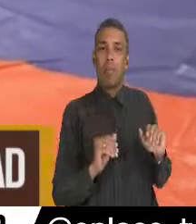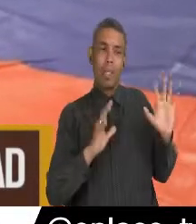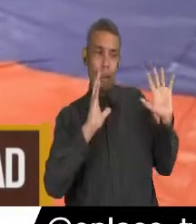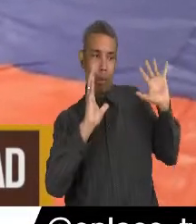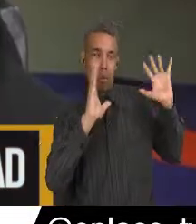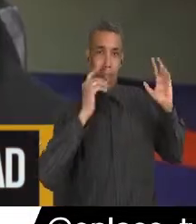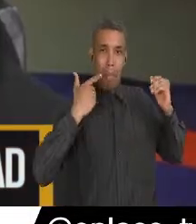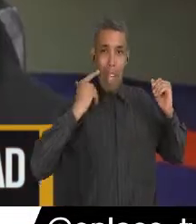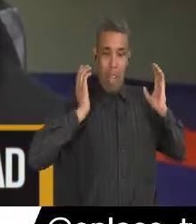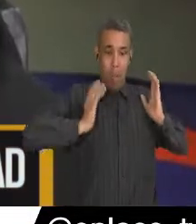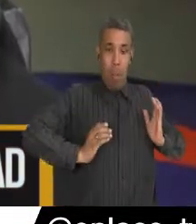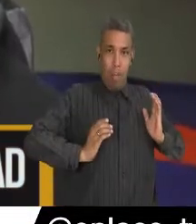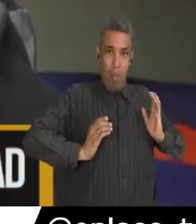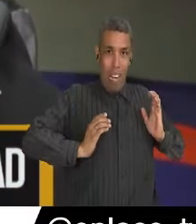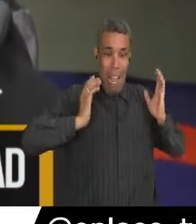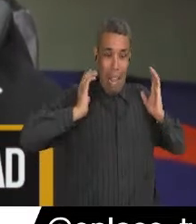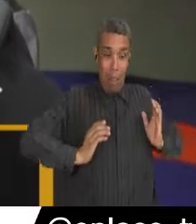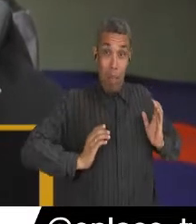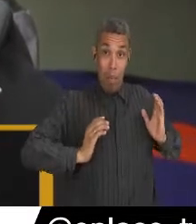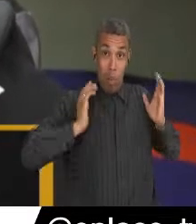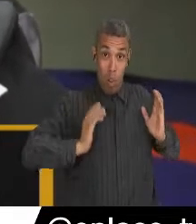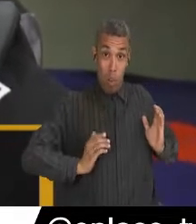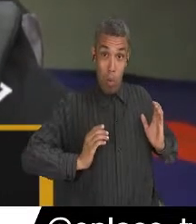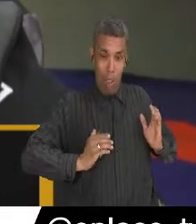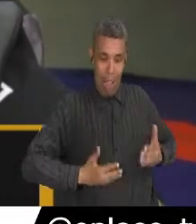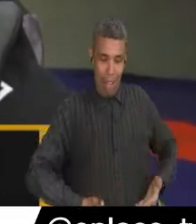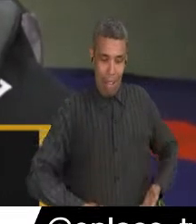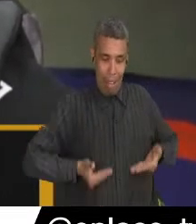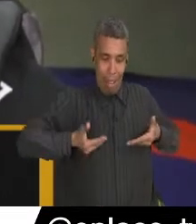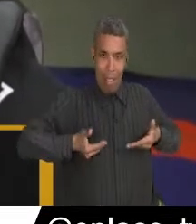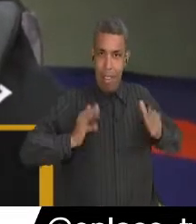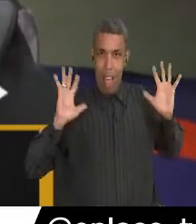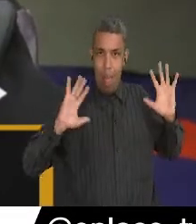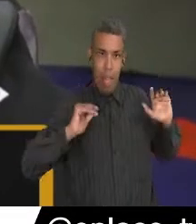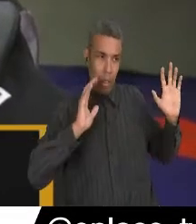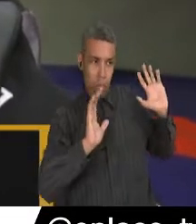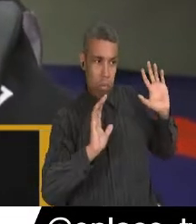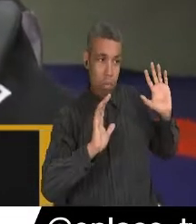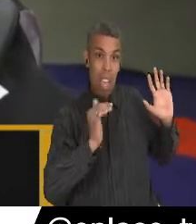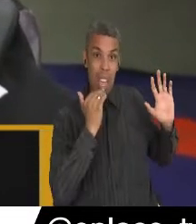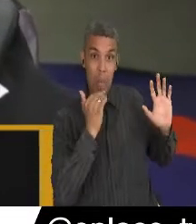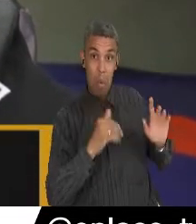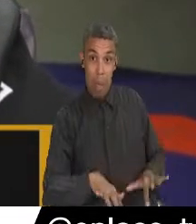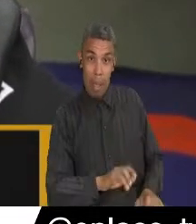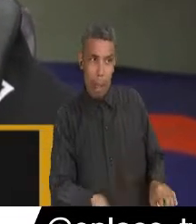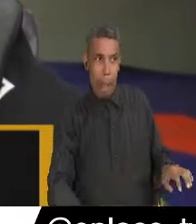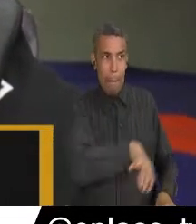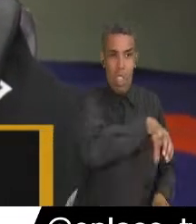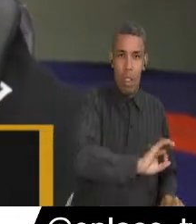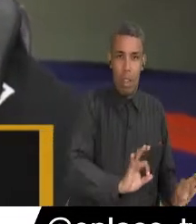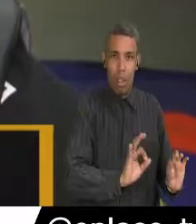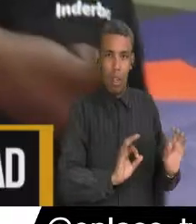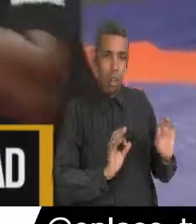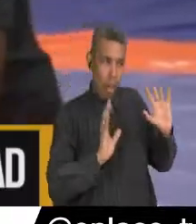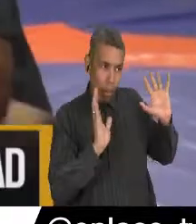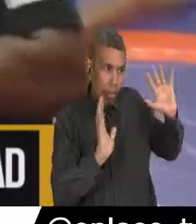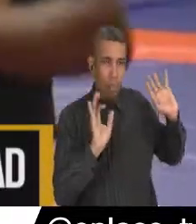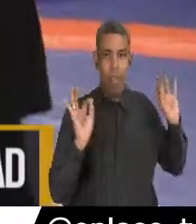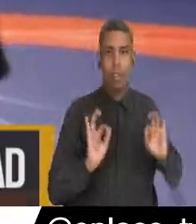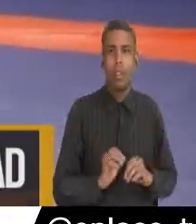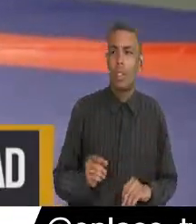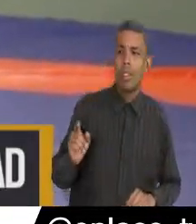cuerpo. Lucha es una de las disciplinas que está comenzando nueva en Barranca, apenas lleva 5 meses